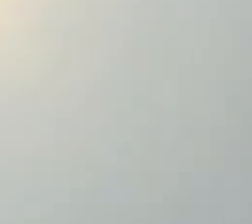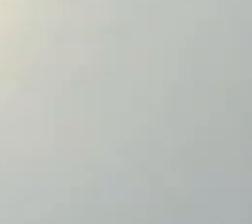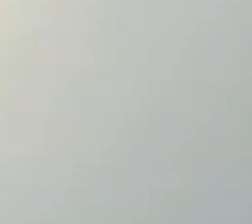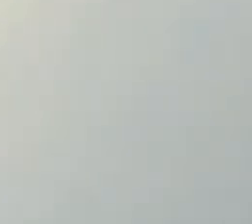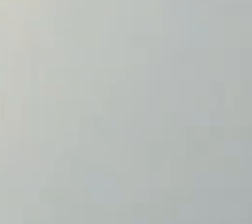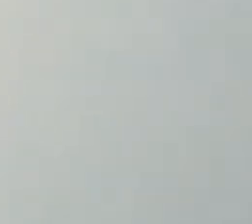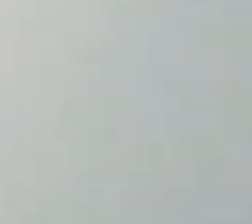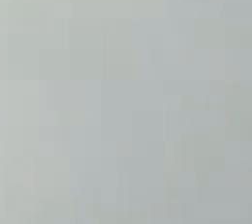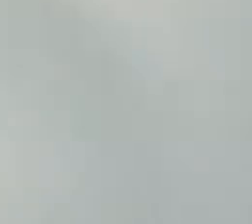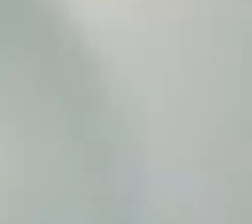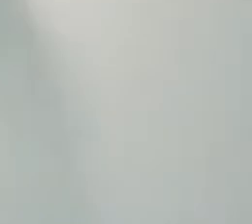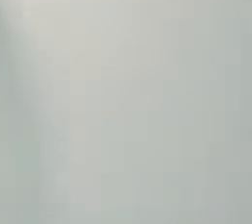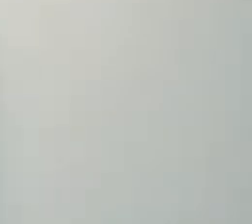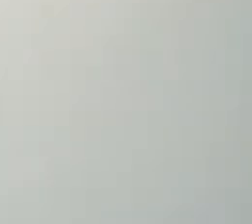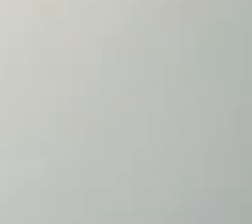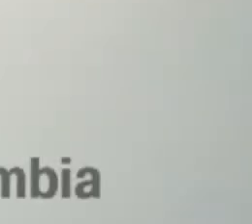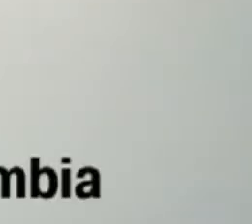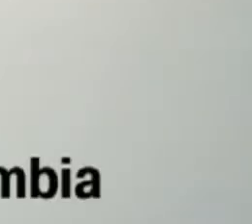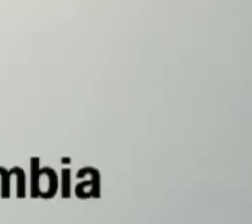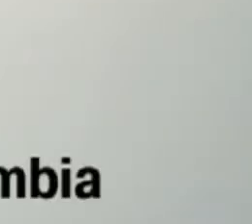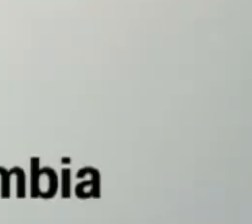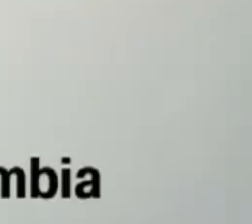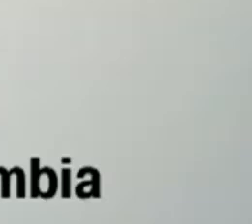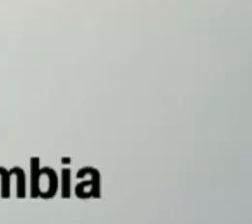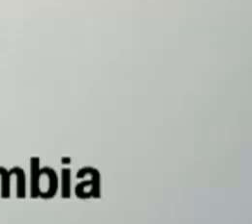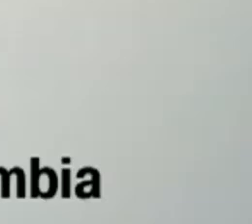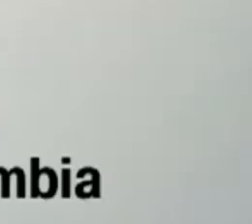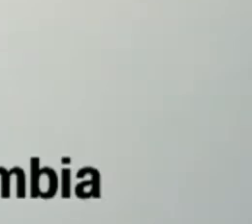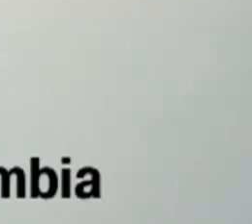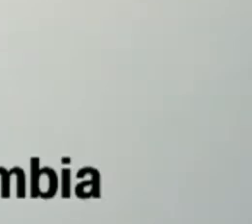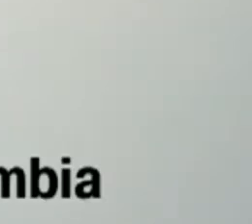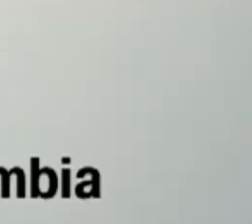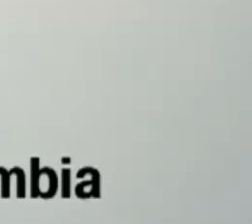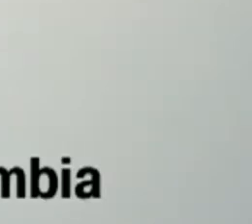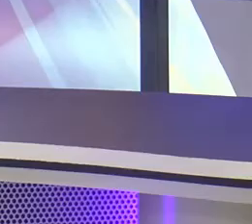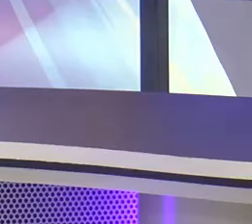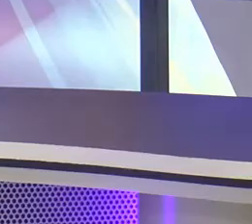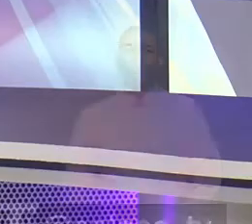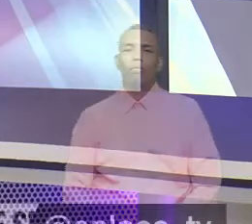Machín Gourmet, ahora en su nueva sede en el barrio Colombia.